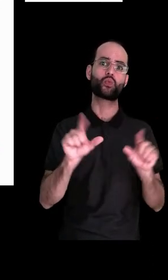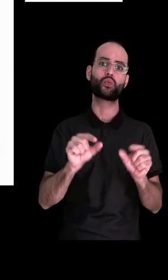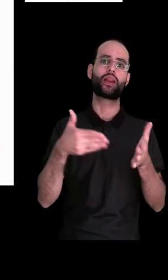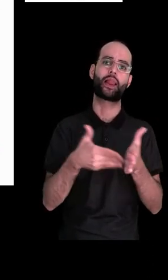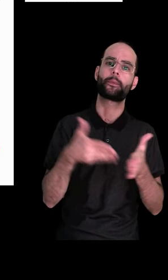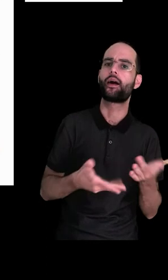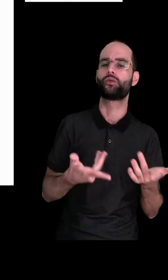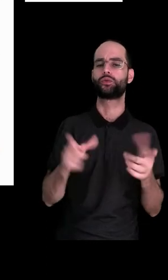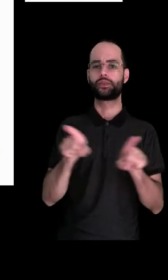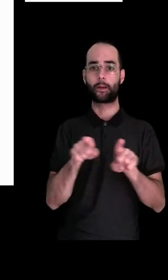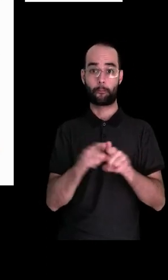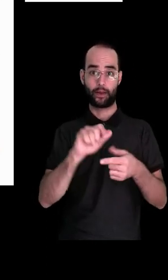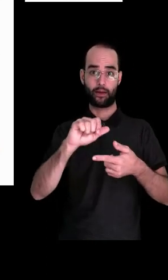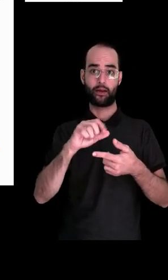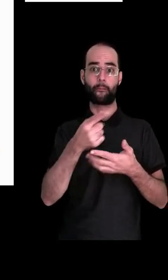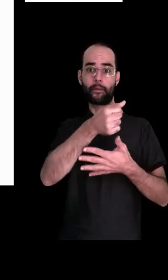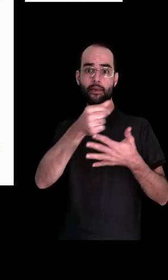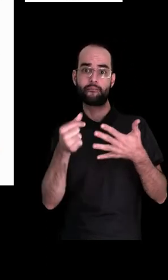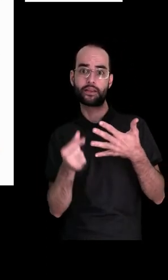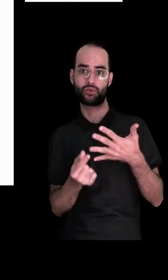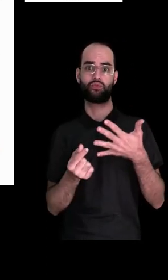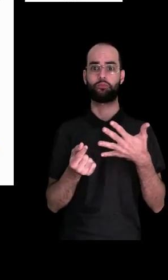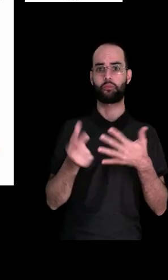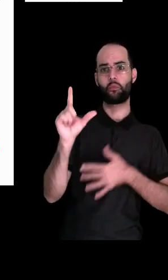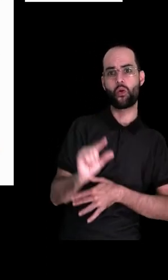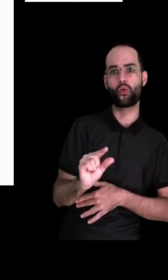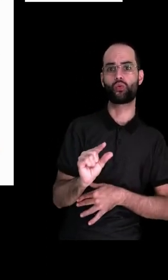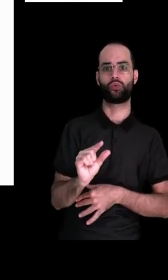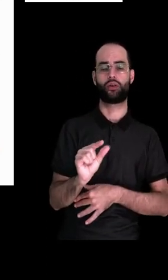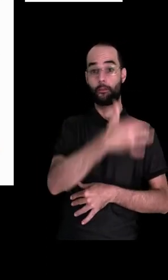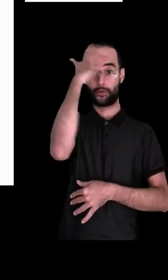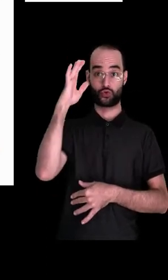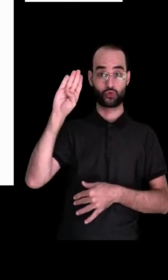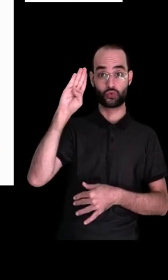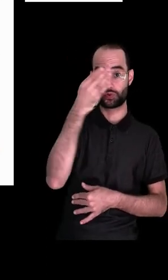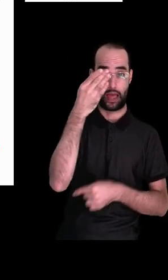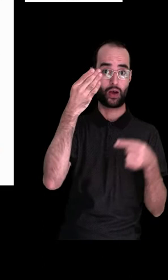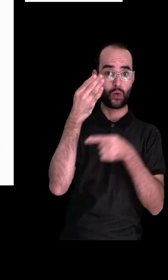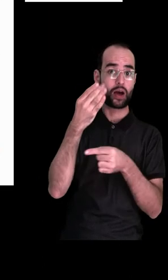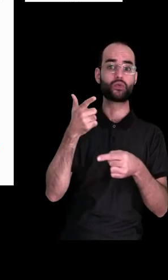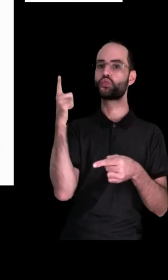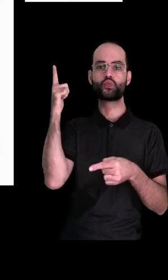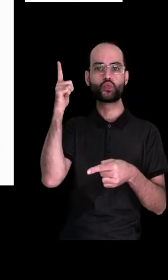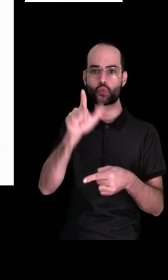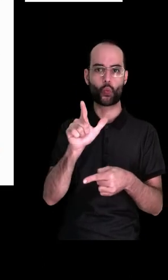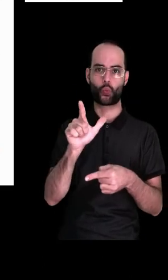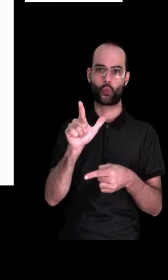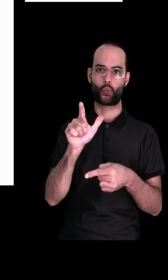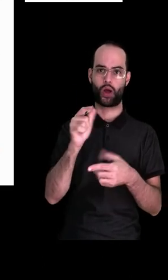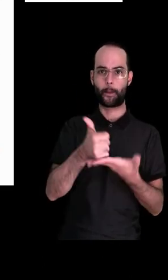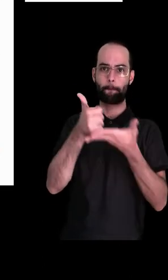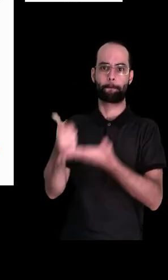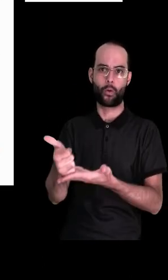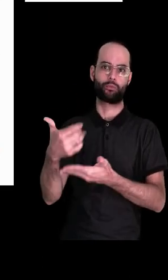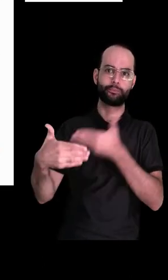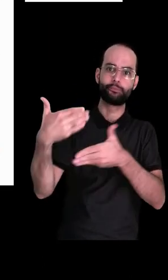con discapacidad, ellos se benefician de estos. Abajo, en rojo, dice: como resultado del ofrecimiento de servicios limitados y